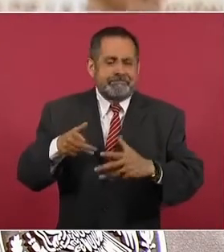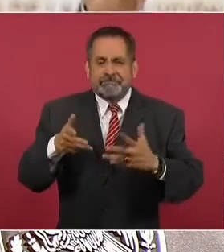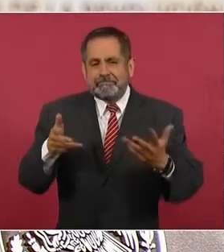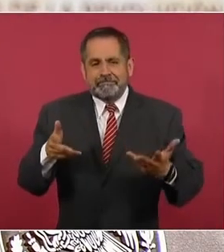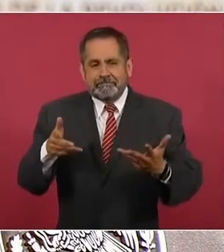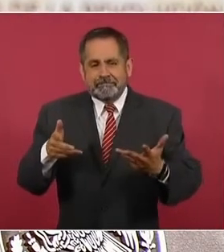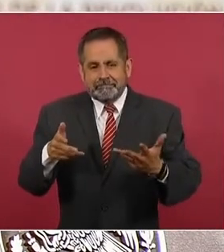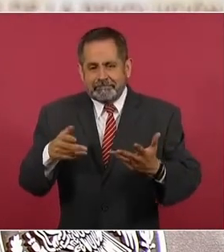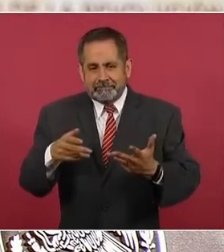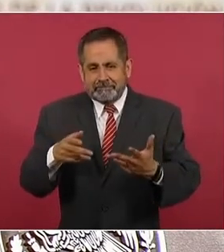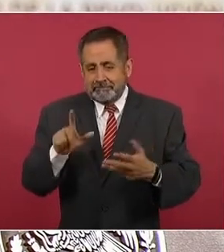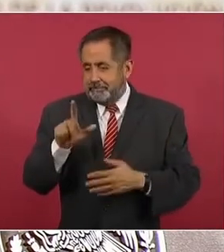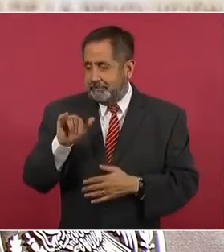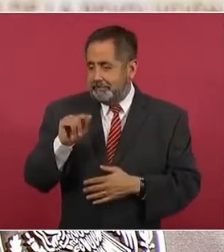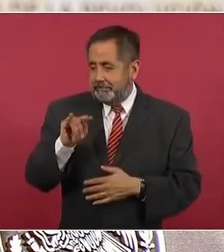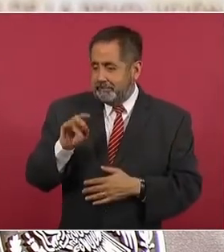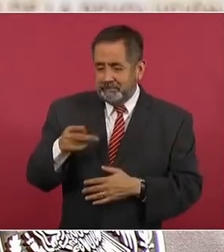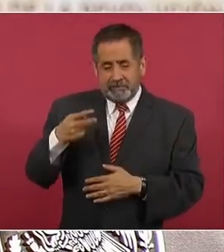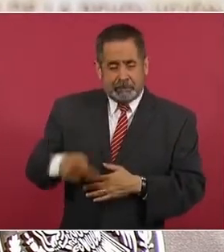un bien de la nación